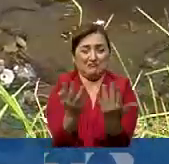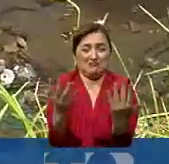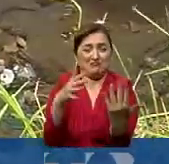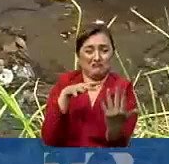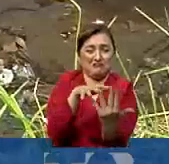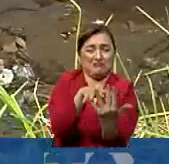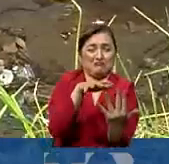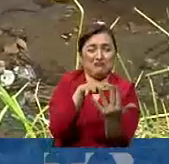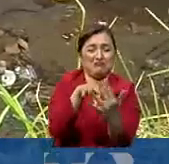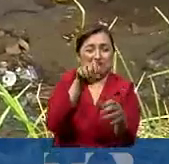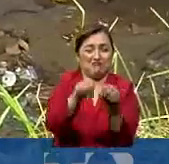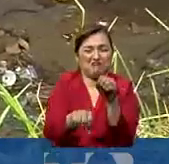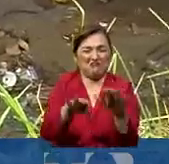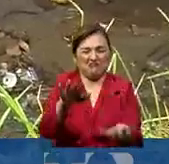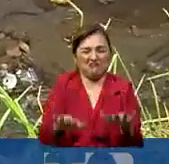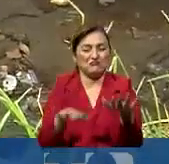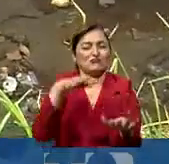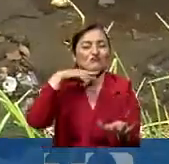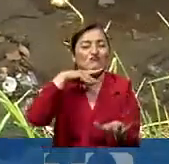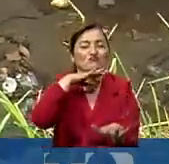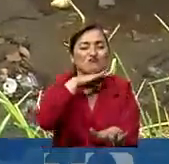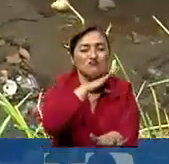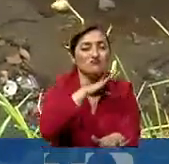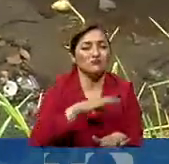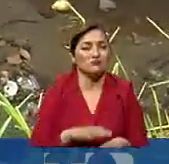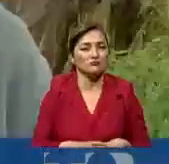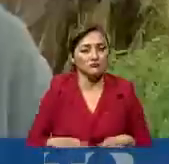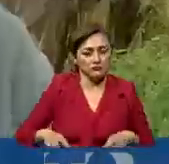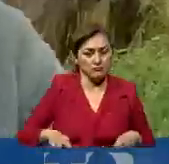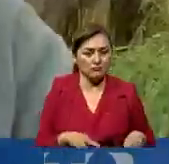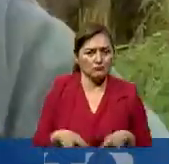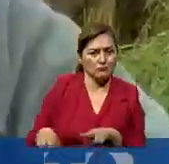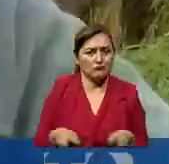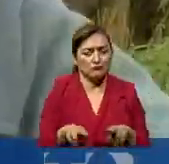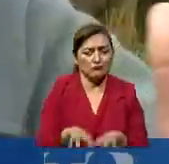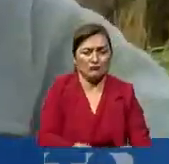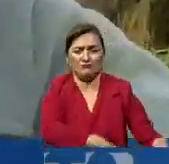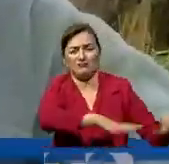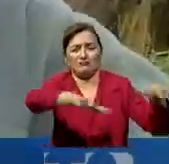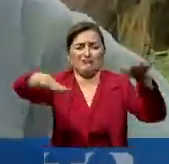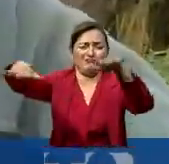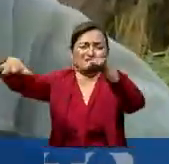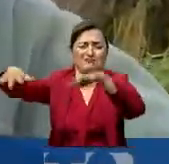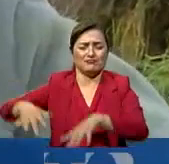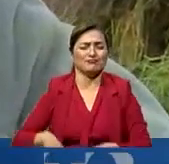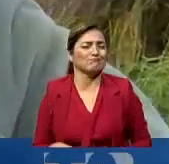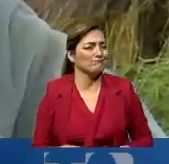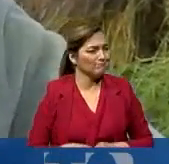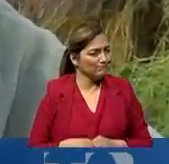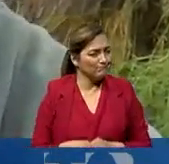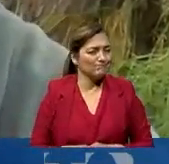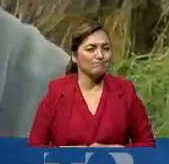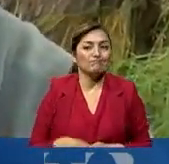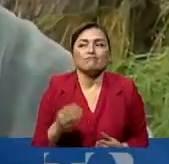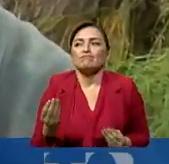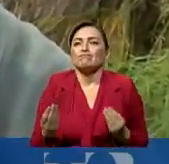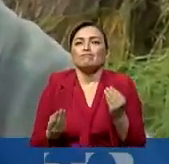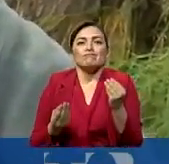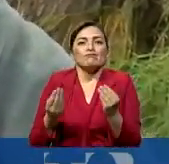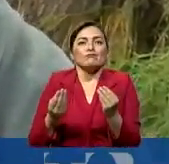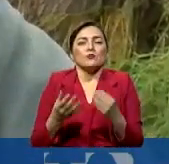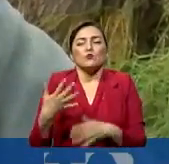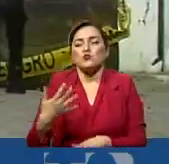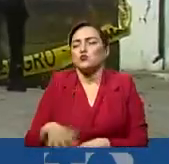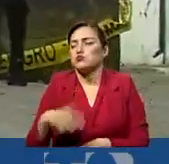contención de agua. Ahí parece que salió el río y se desbocó totalmente. Se desbocó, tuvimos unas